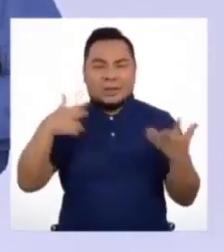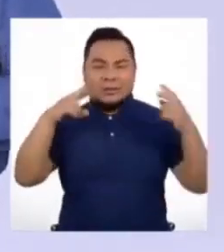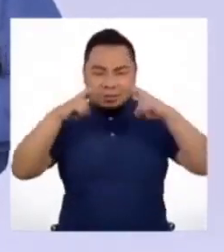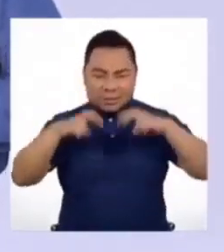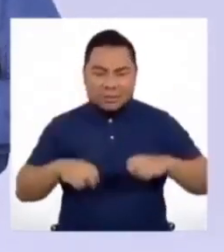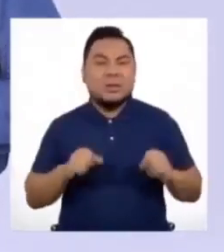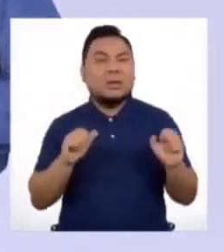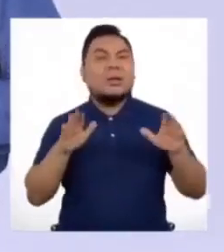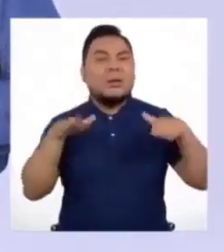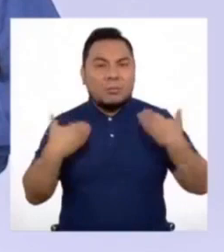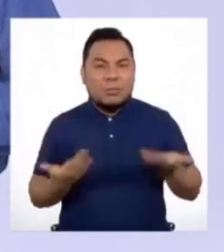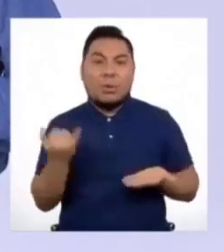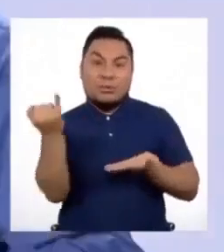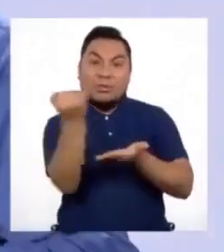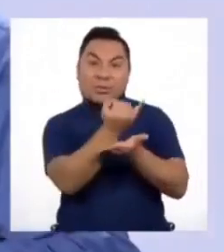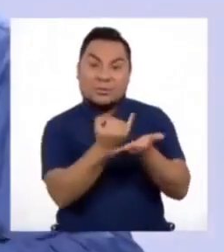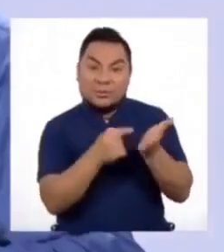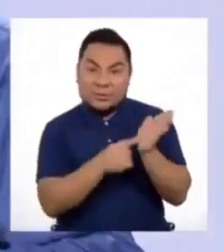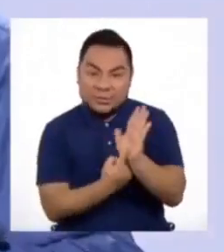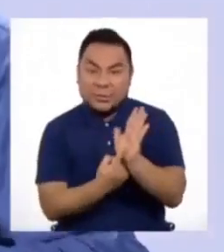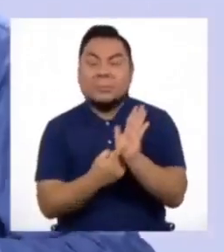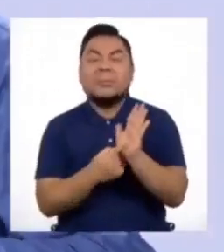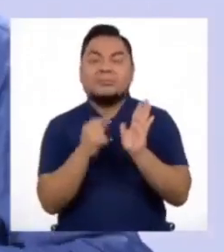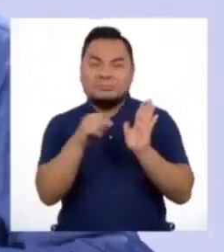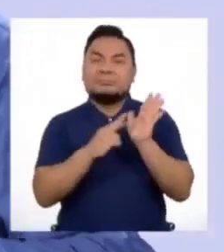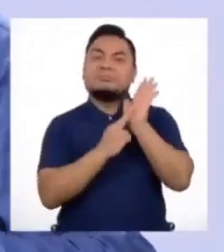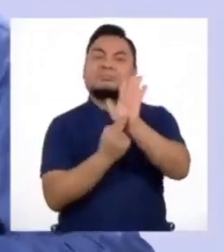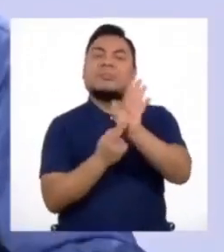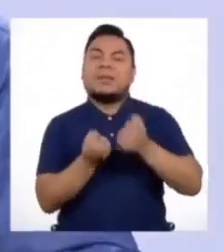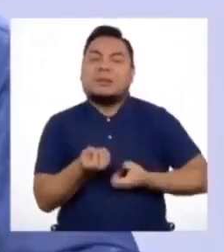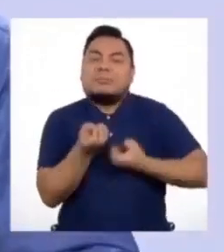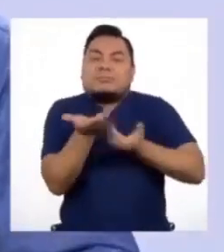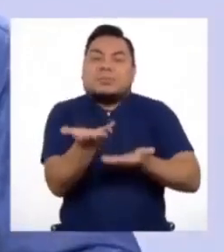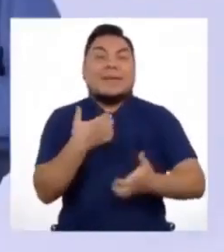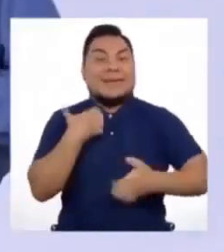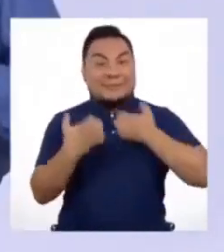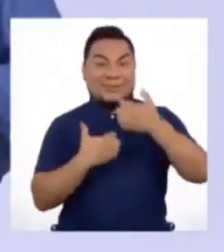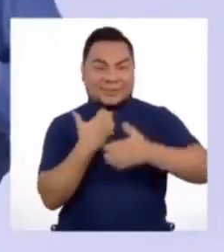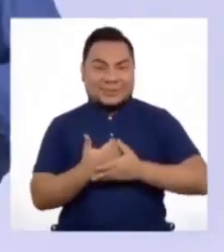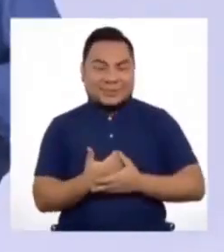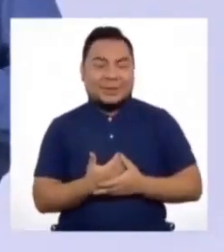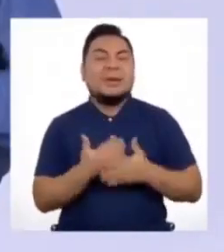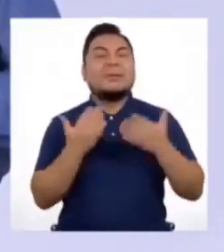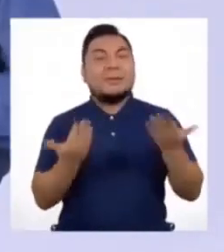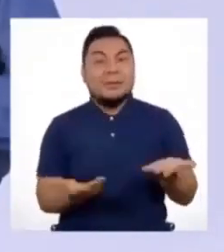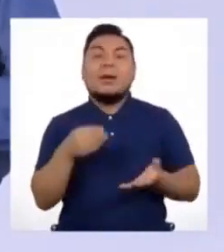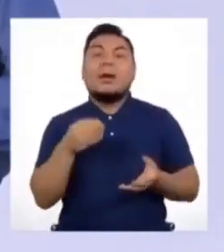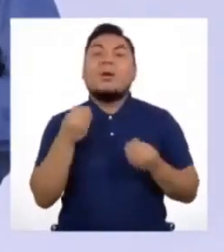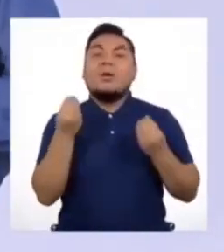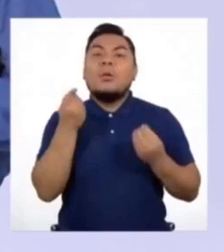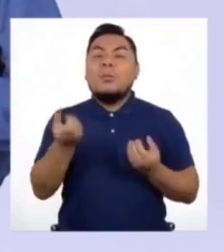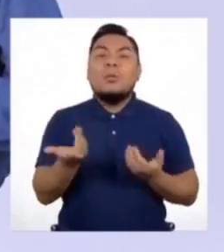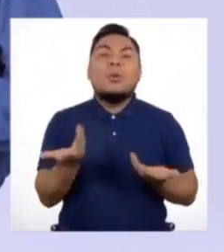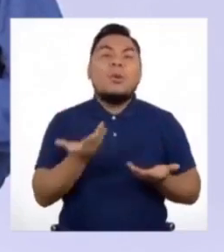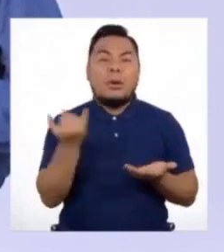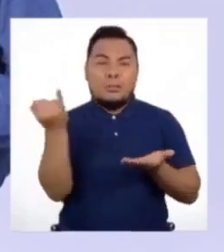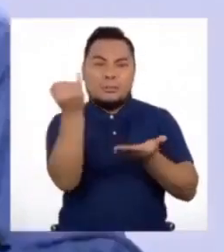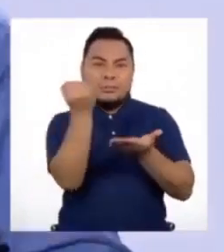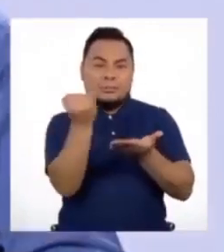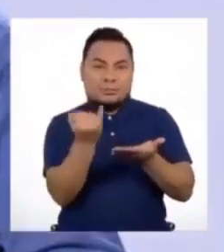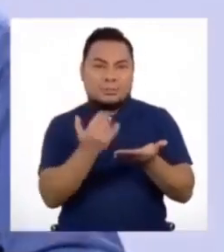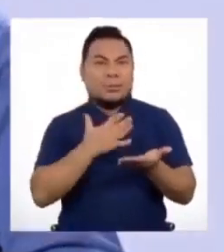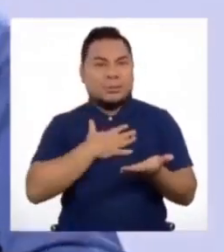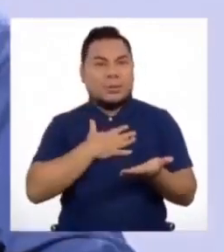las posibilidades del dibujo para representar y expresar nuestras emociones, es decir, como si nosotras y